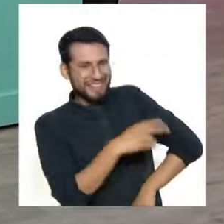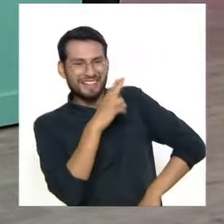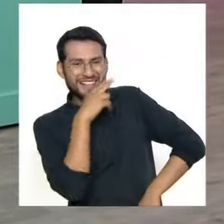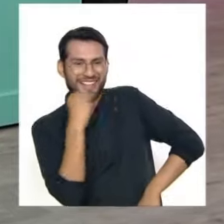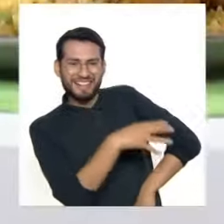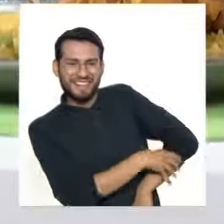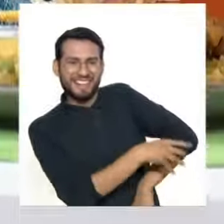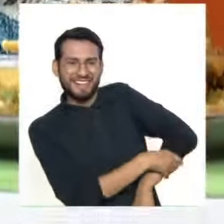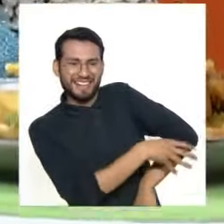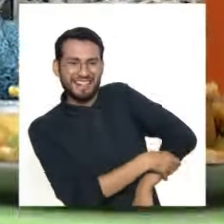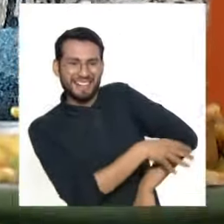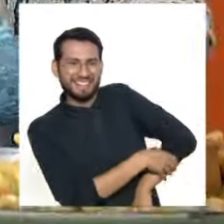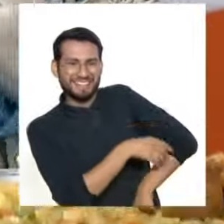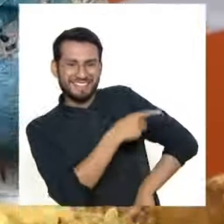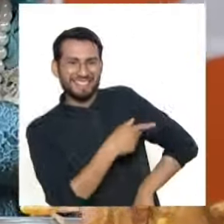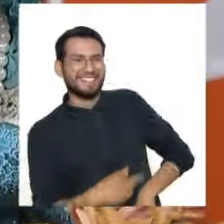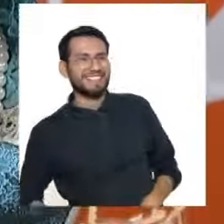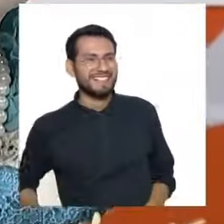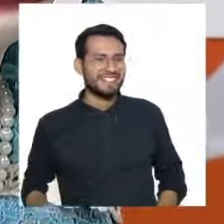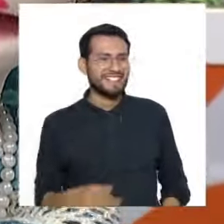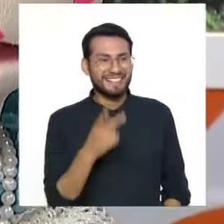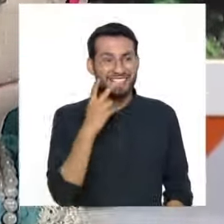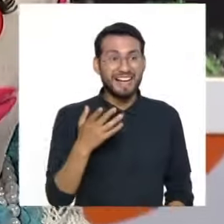haciendo está con hambre